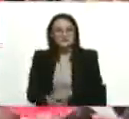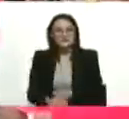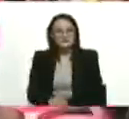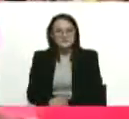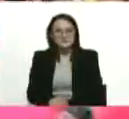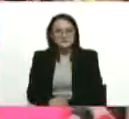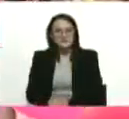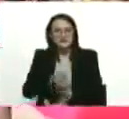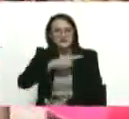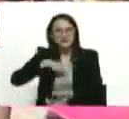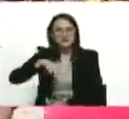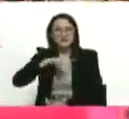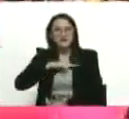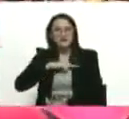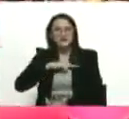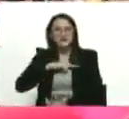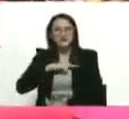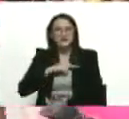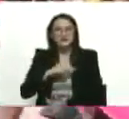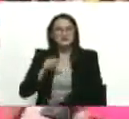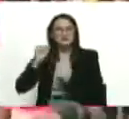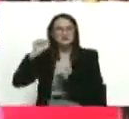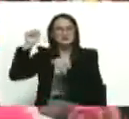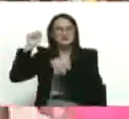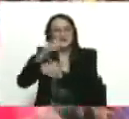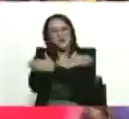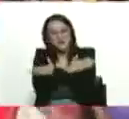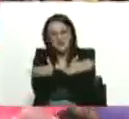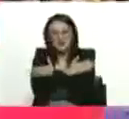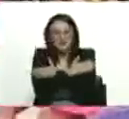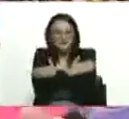¡Nosotros! ¡Un abrazo, Calabozo! ¡Un abrazo!